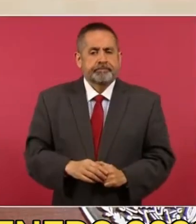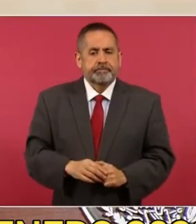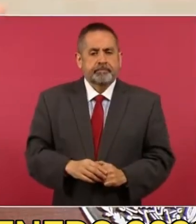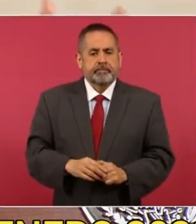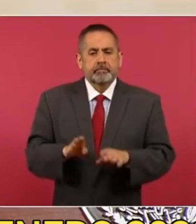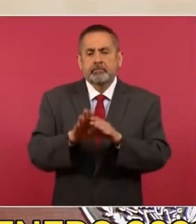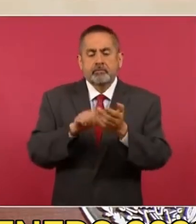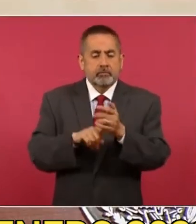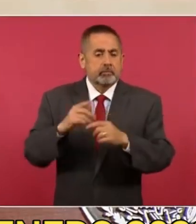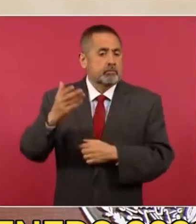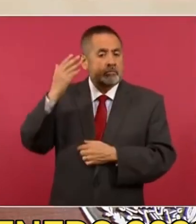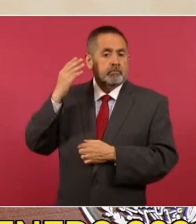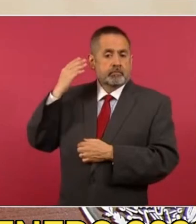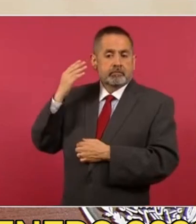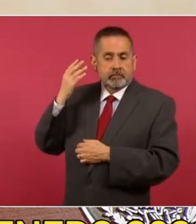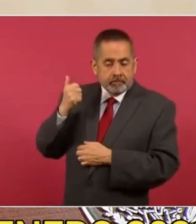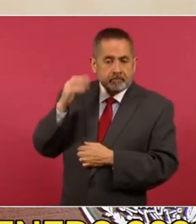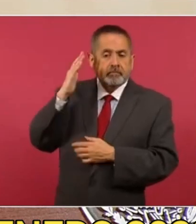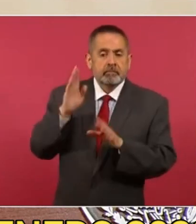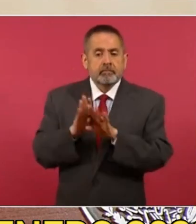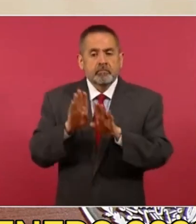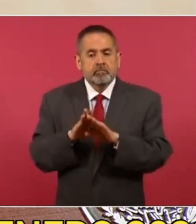sobre cómo estábamos